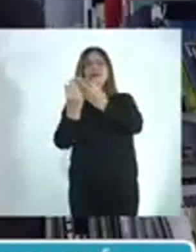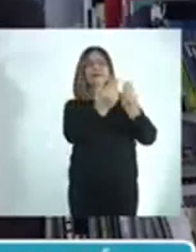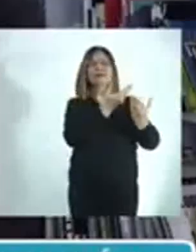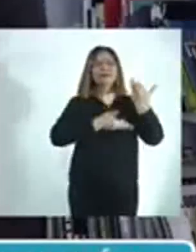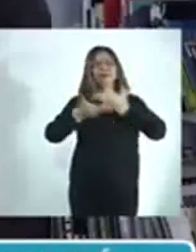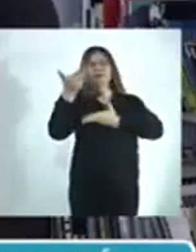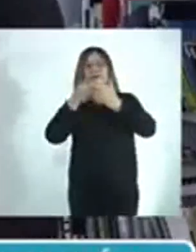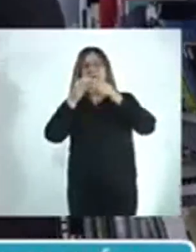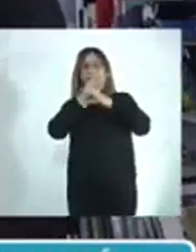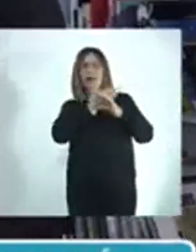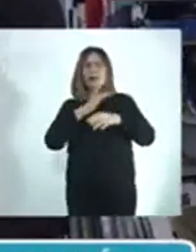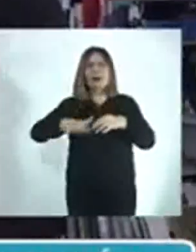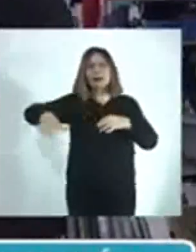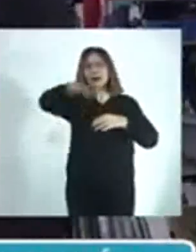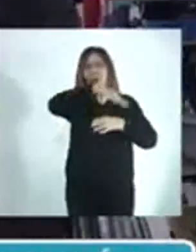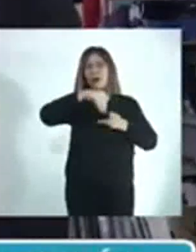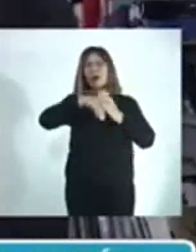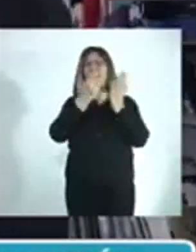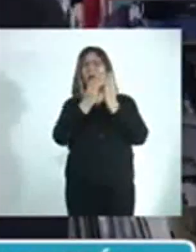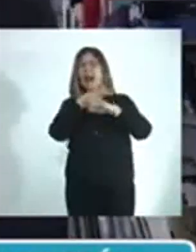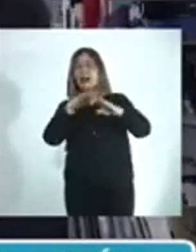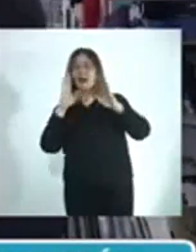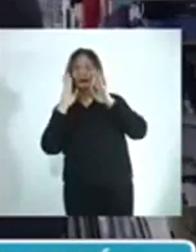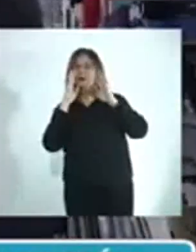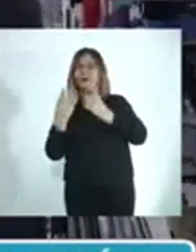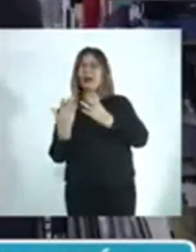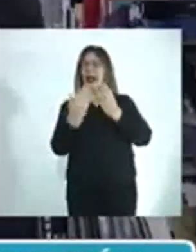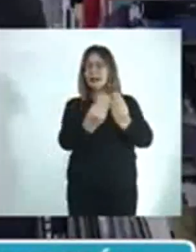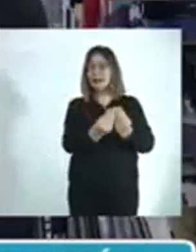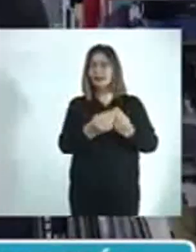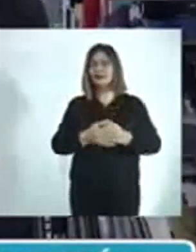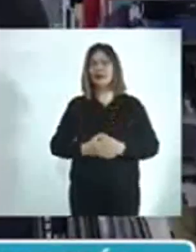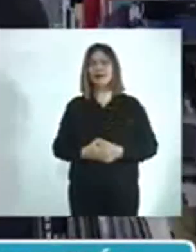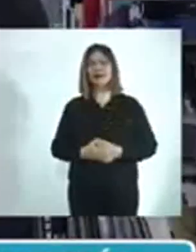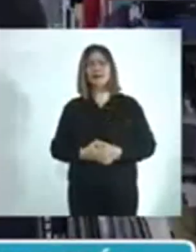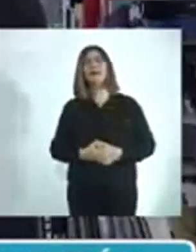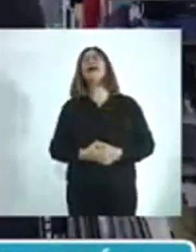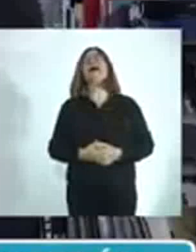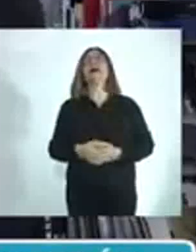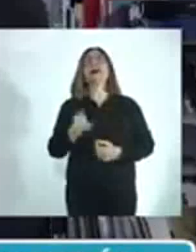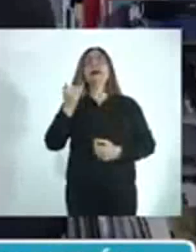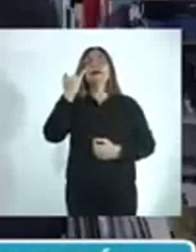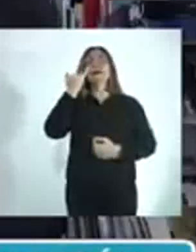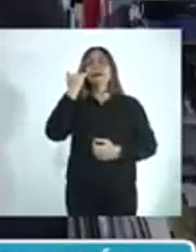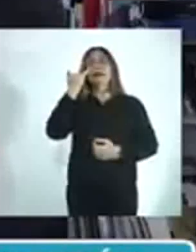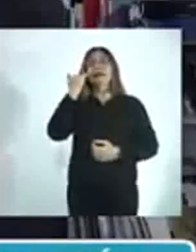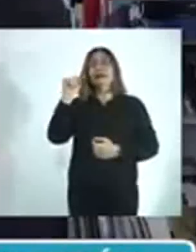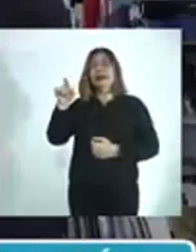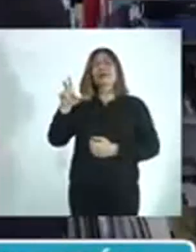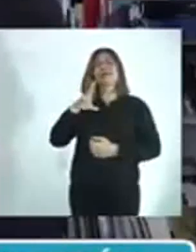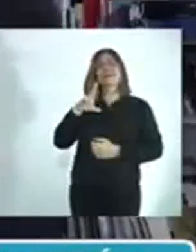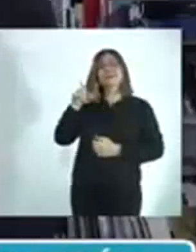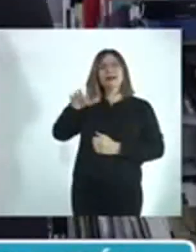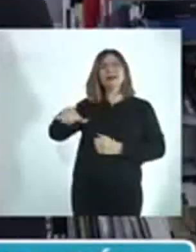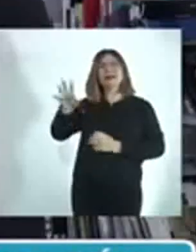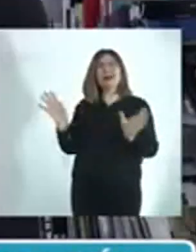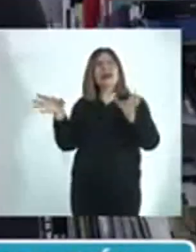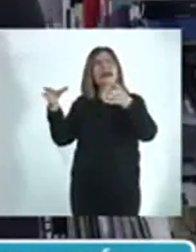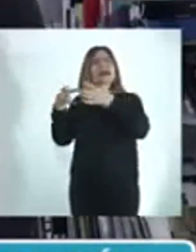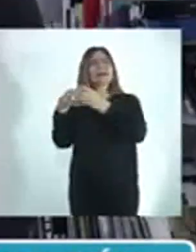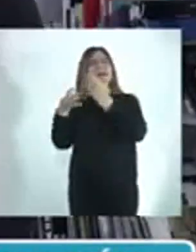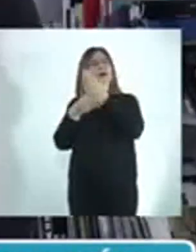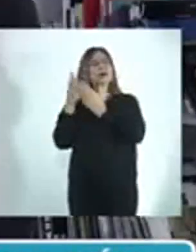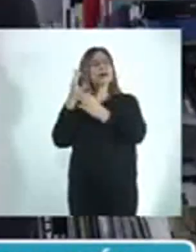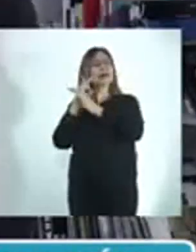las escuelas, para los alumnos y para los docentes. Comenzamos a saludar, dicen acá el equipo del Ministerio de Educación, ya